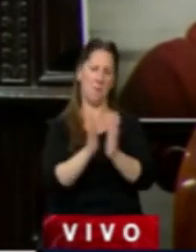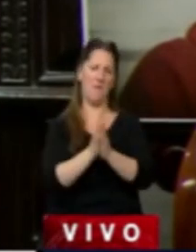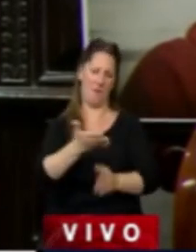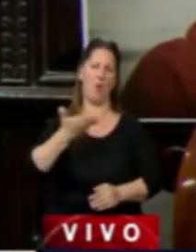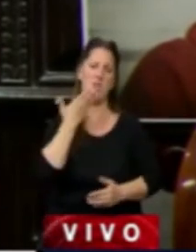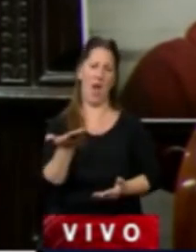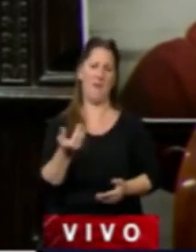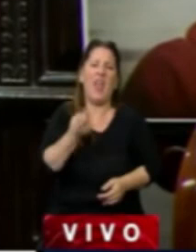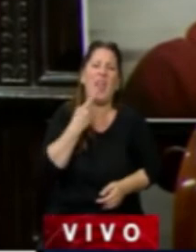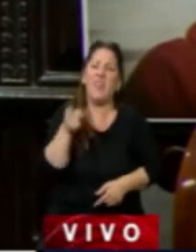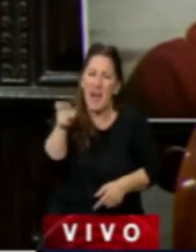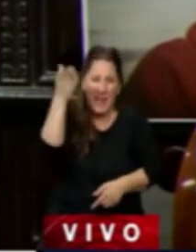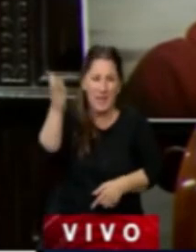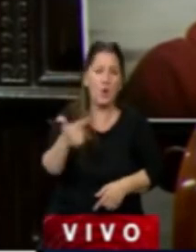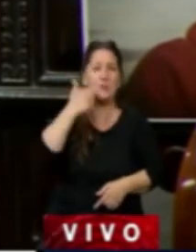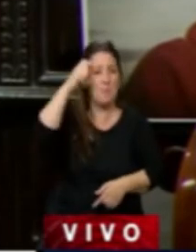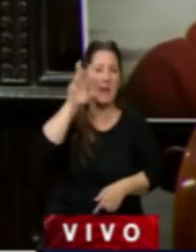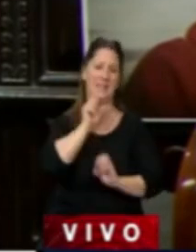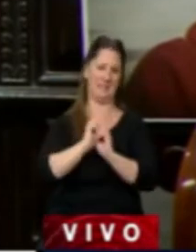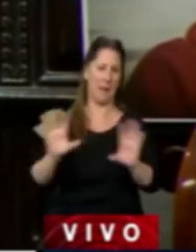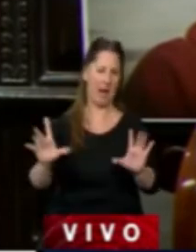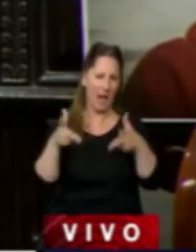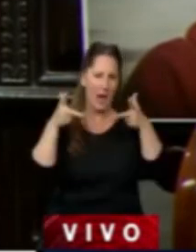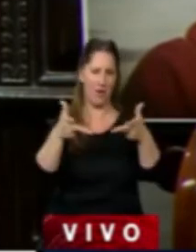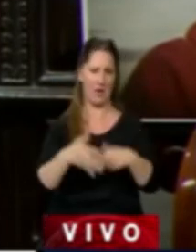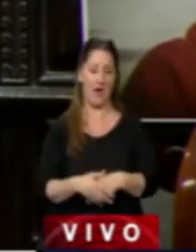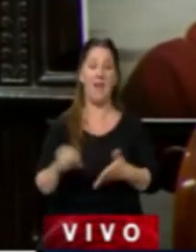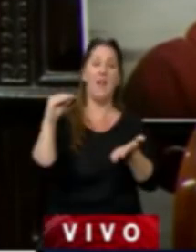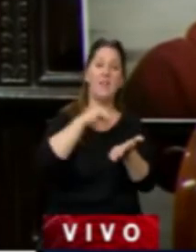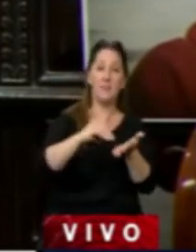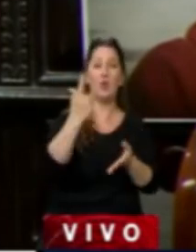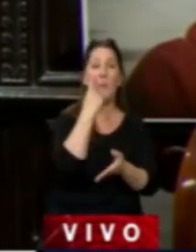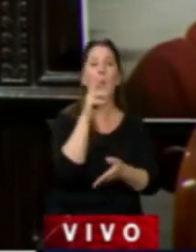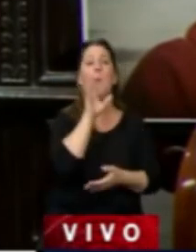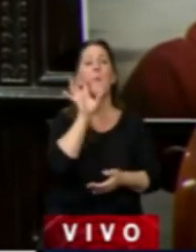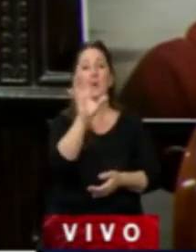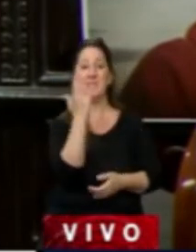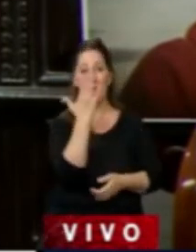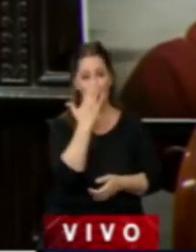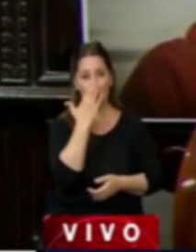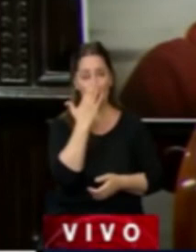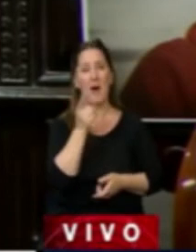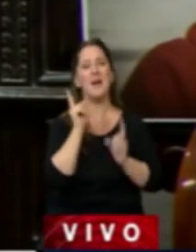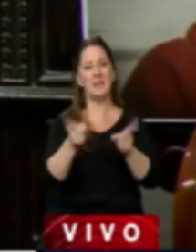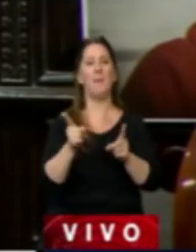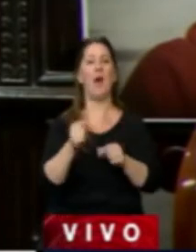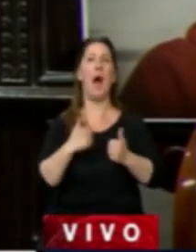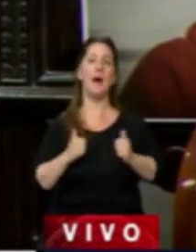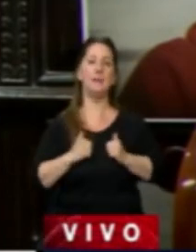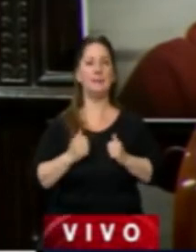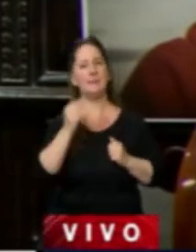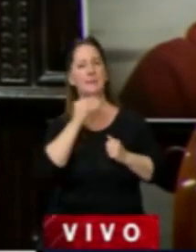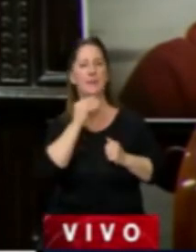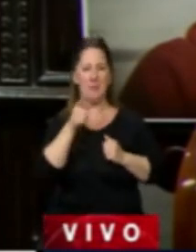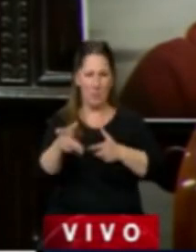que repudien este tipo de expresiones y fundamentalmente a los diputados y diputadas por la provincia de Córdoba, que no hagan oídos sordos a